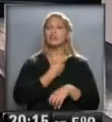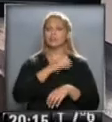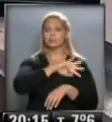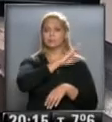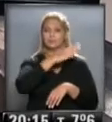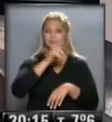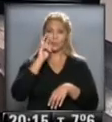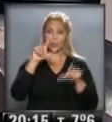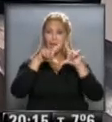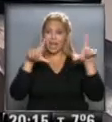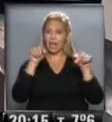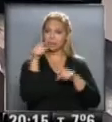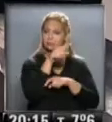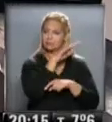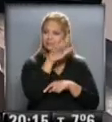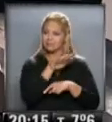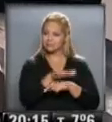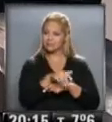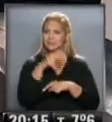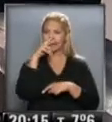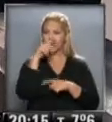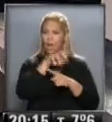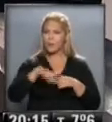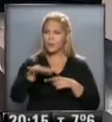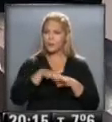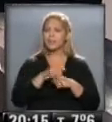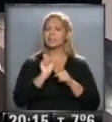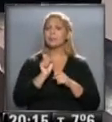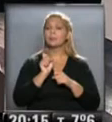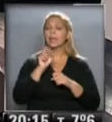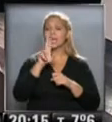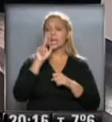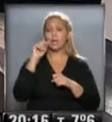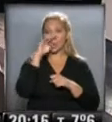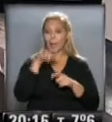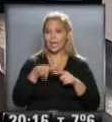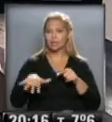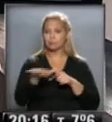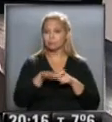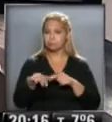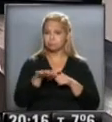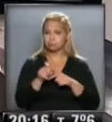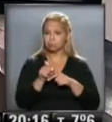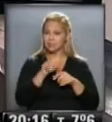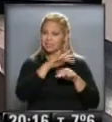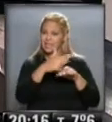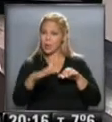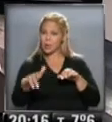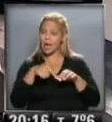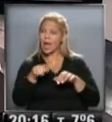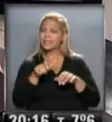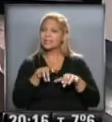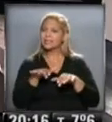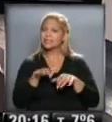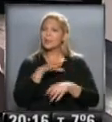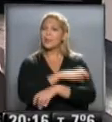y sudeste de la provincia de Buenos Aires, el Río de la Plata exterior, también el este de Río Negro y la zona marítima adyacente, porque allí un sistema de baja